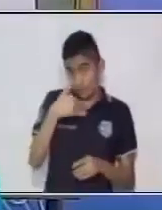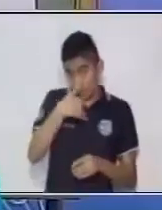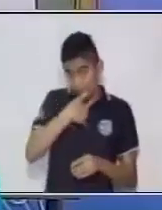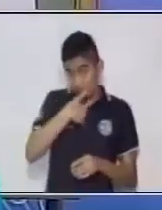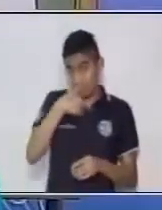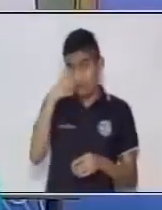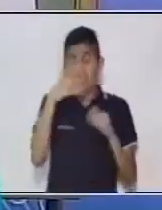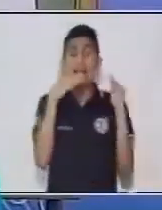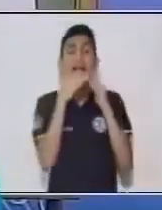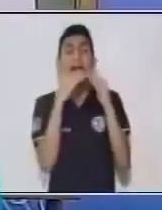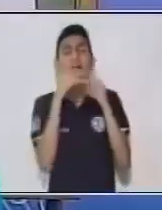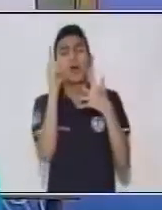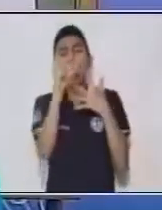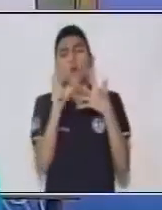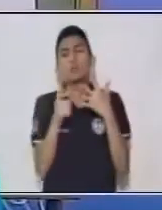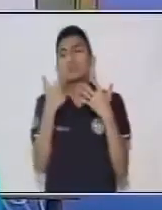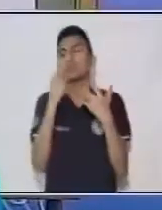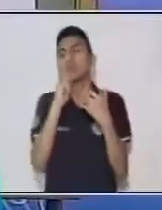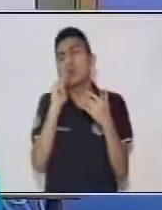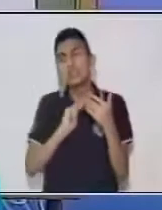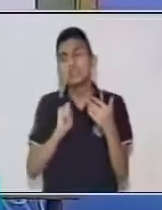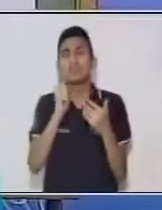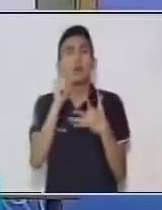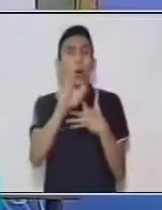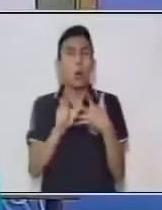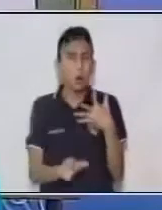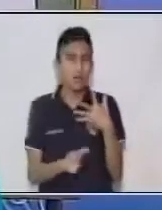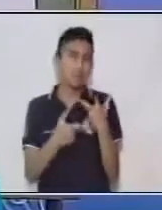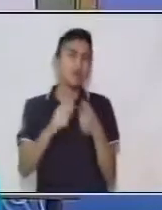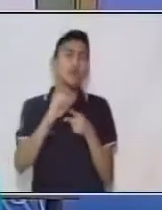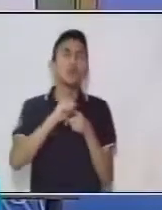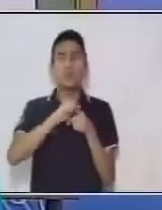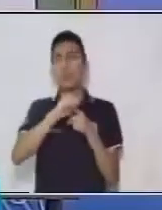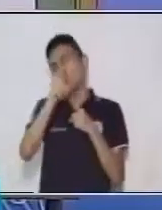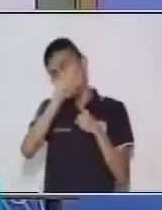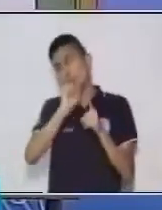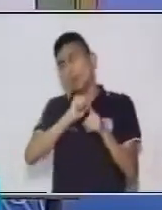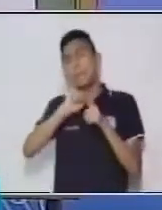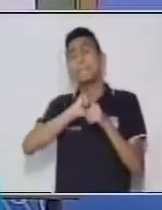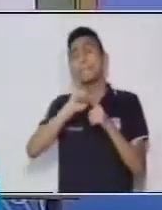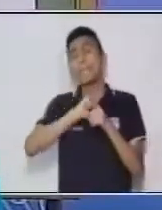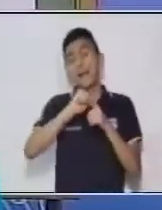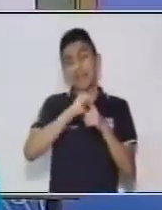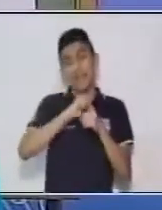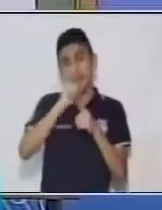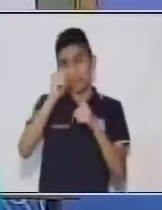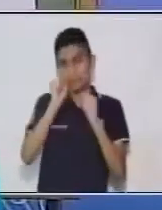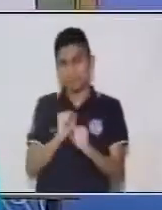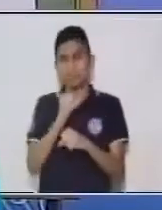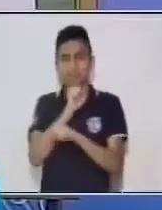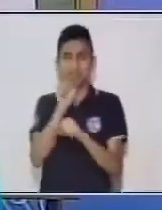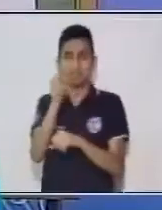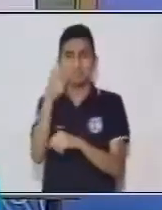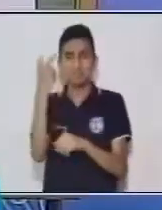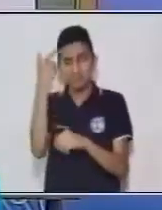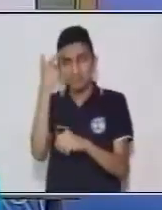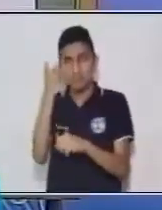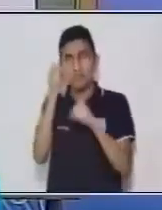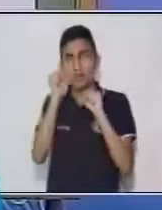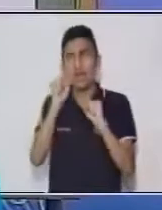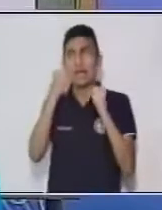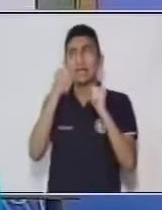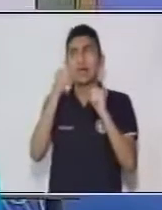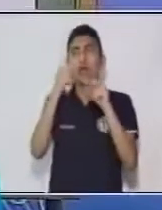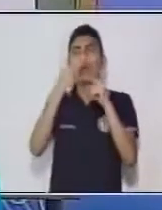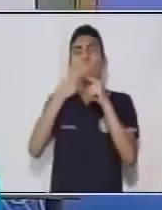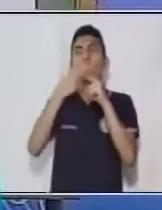ahí material de desecho, puedes practicar, ¿verdad?, y puedes hacer uso de un eje de simetría